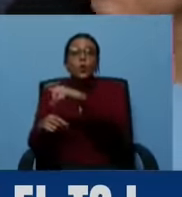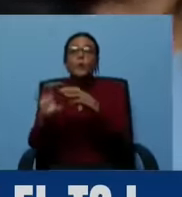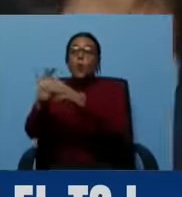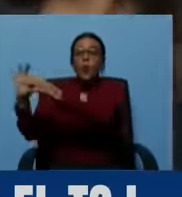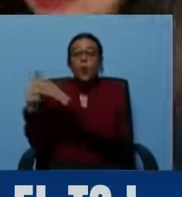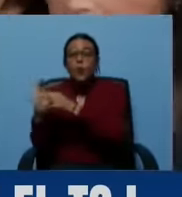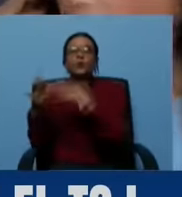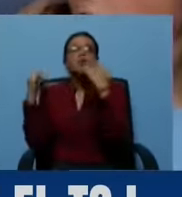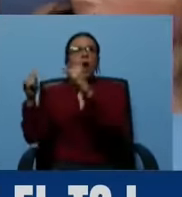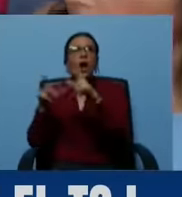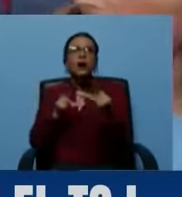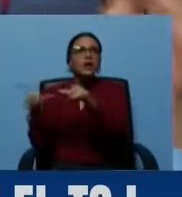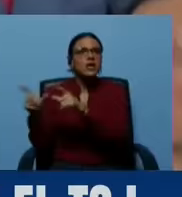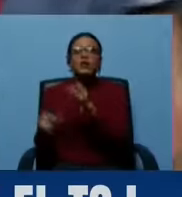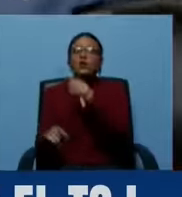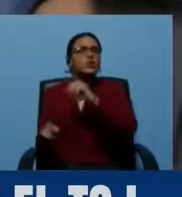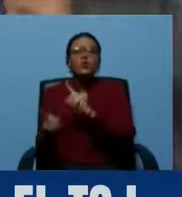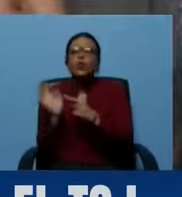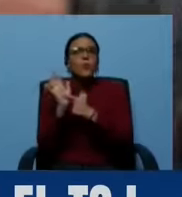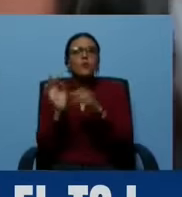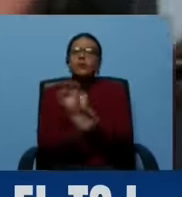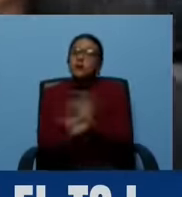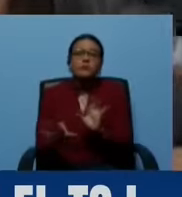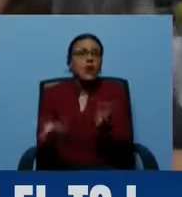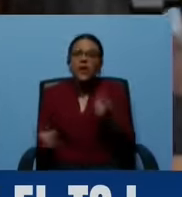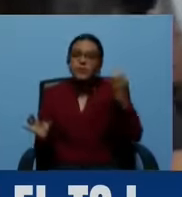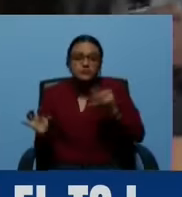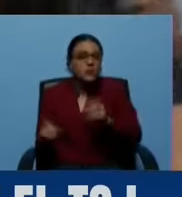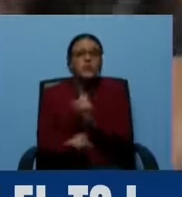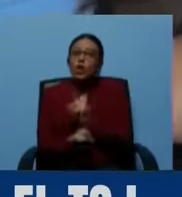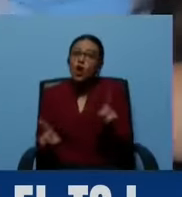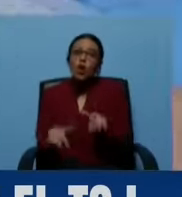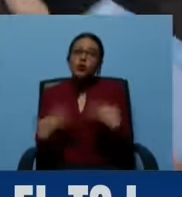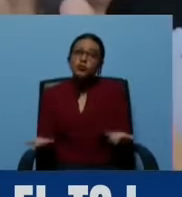unitaria. No tenemos que presentar nada.